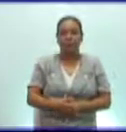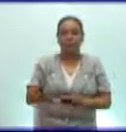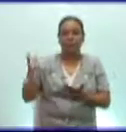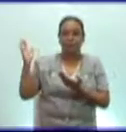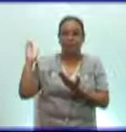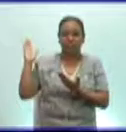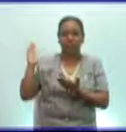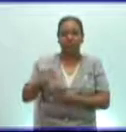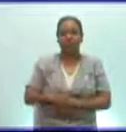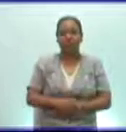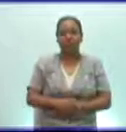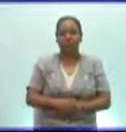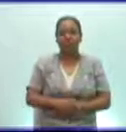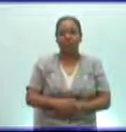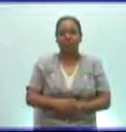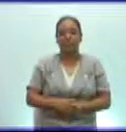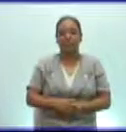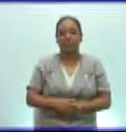a anotar